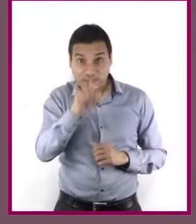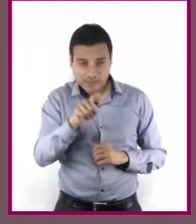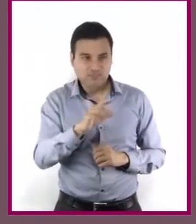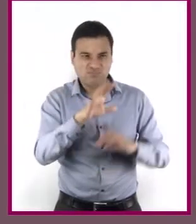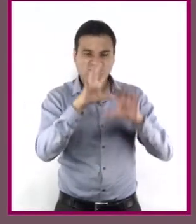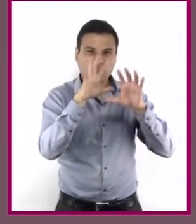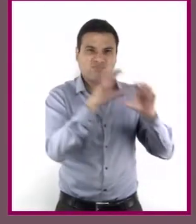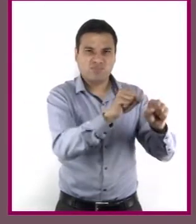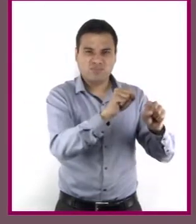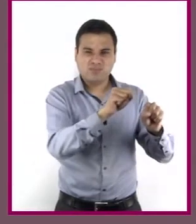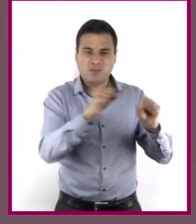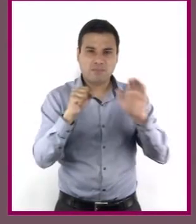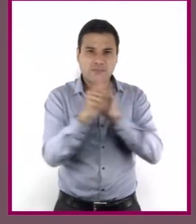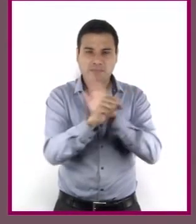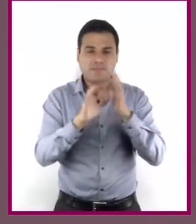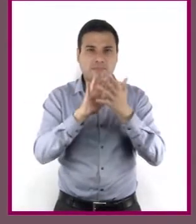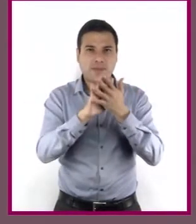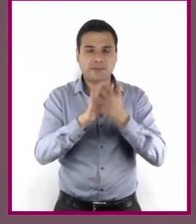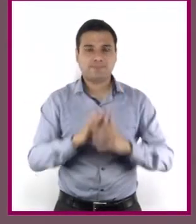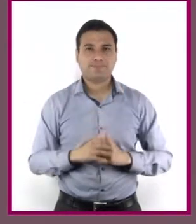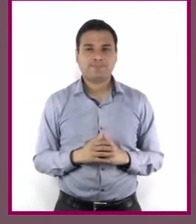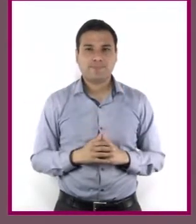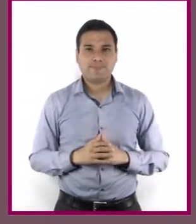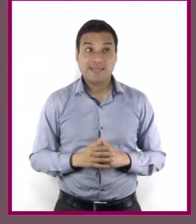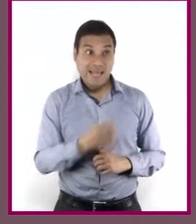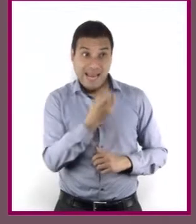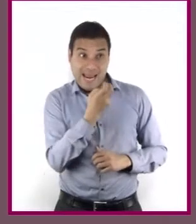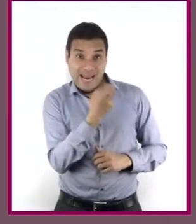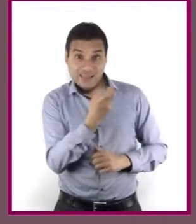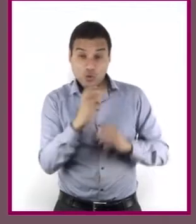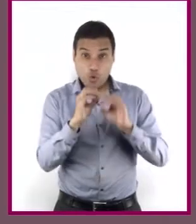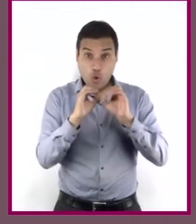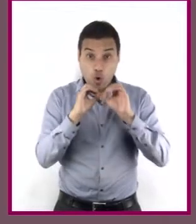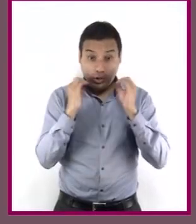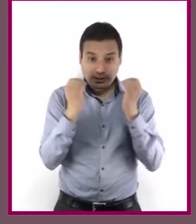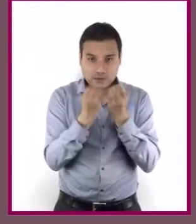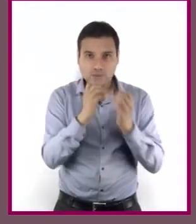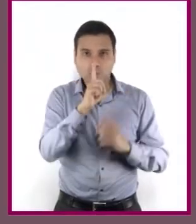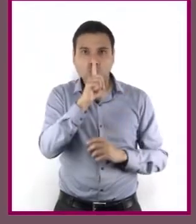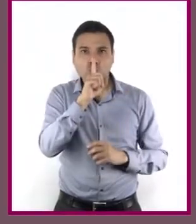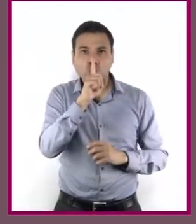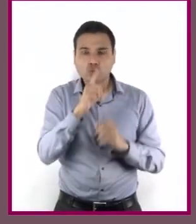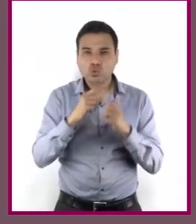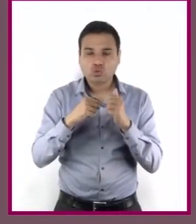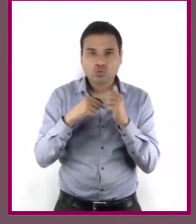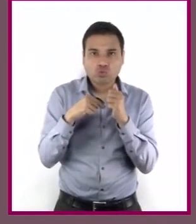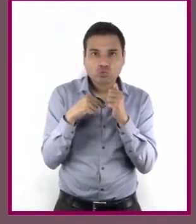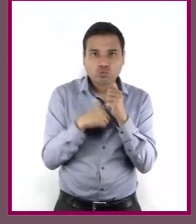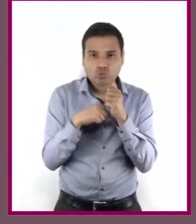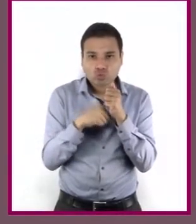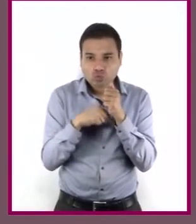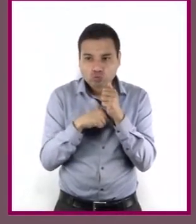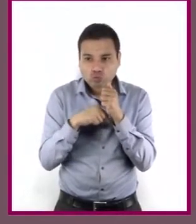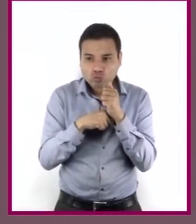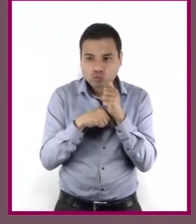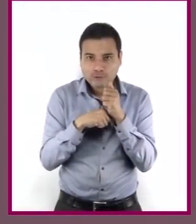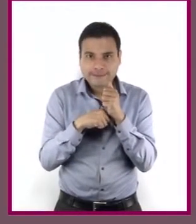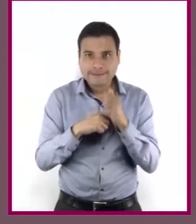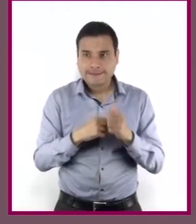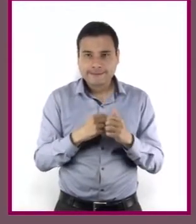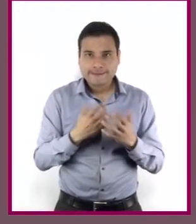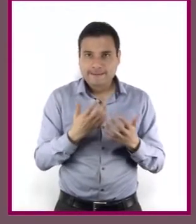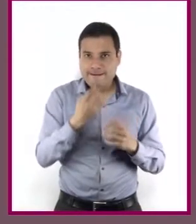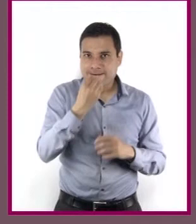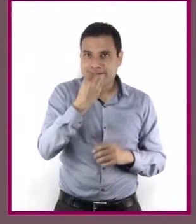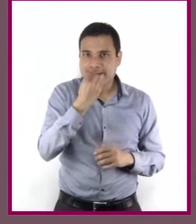partir de entonces, dichas organizaciones tuvieron que actuar de forma clandestina, llevando a cabo